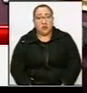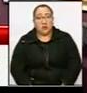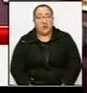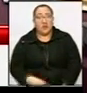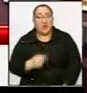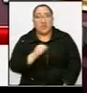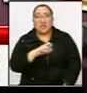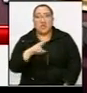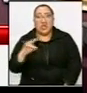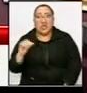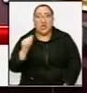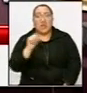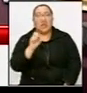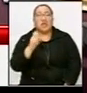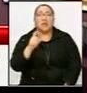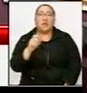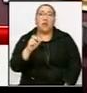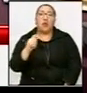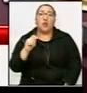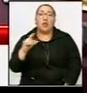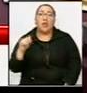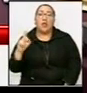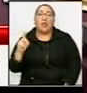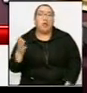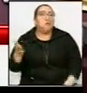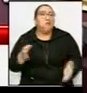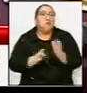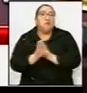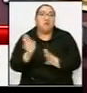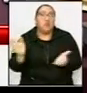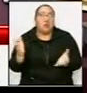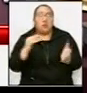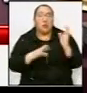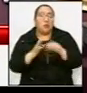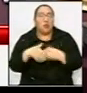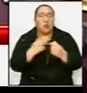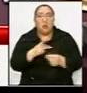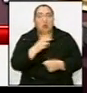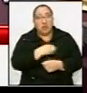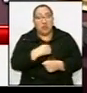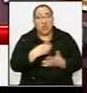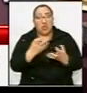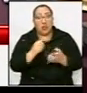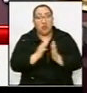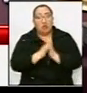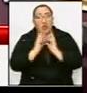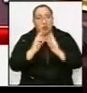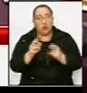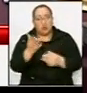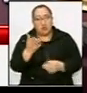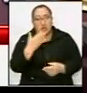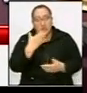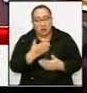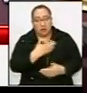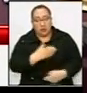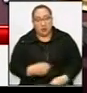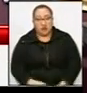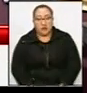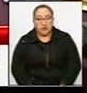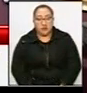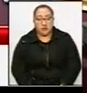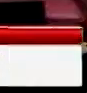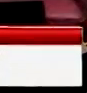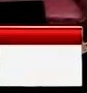exportadora, no logramos estos objetivos. Entonces, preocupado por todo eso, ministro, y quisiéramos tener una respuesta de usted. Muchísimas gracias, señor presidente.